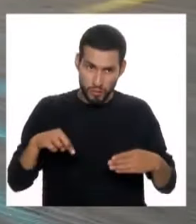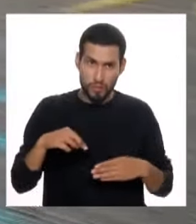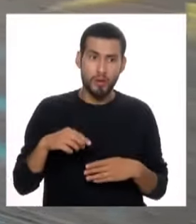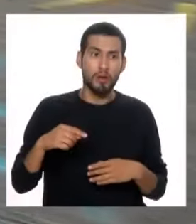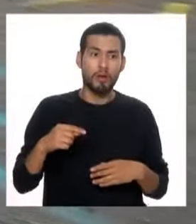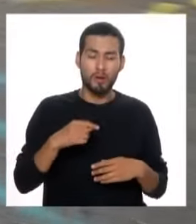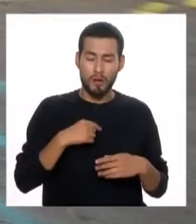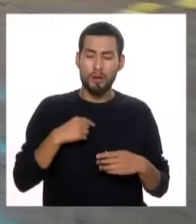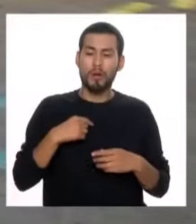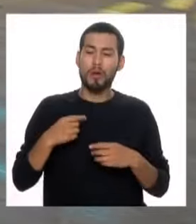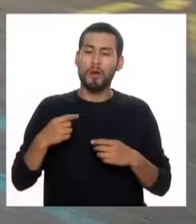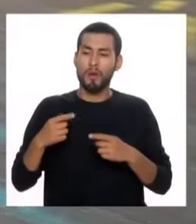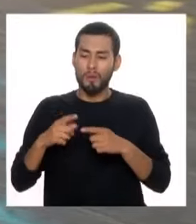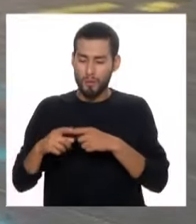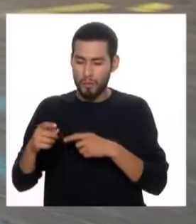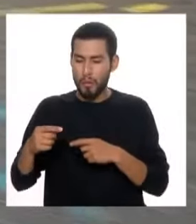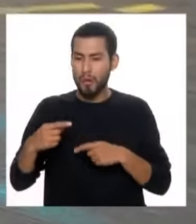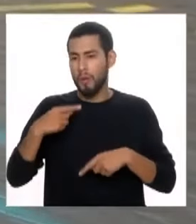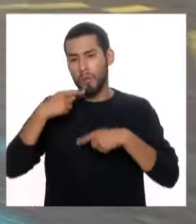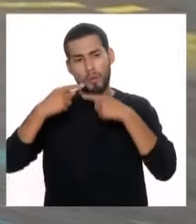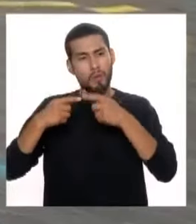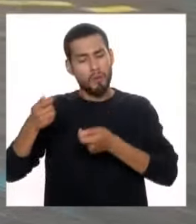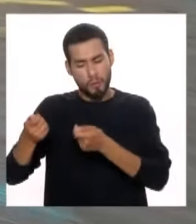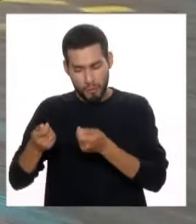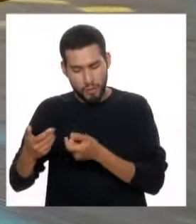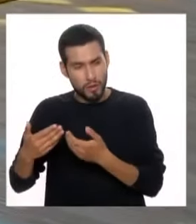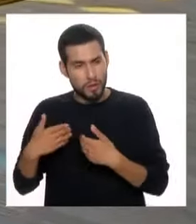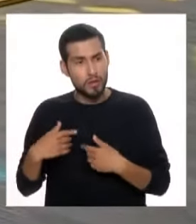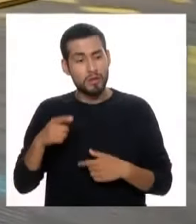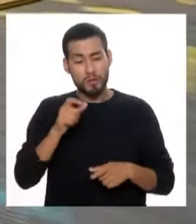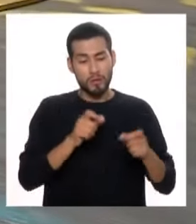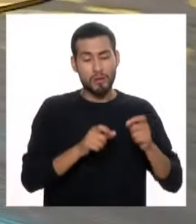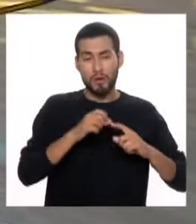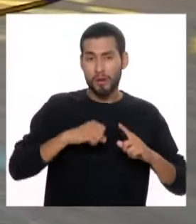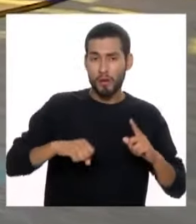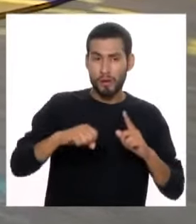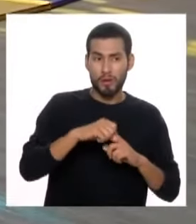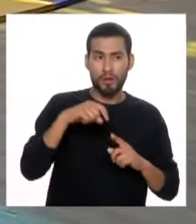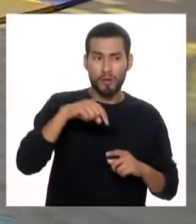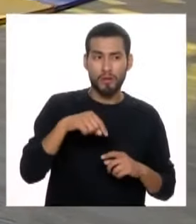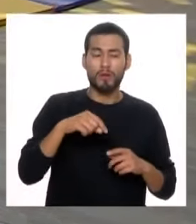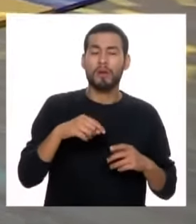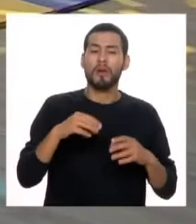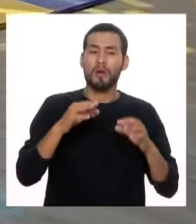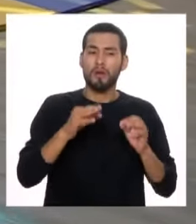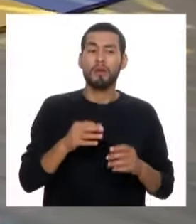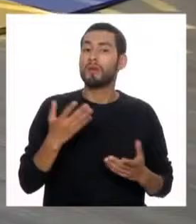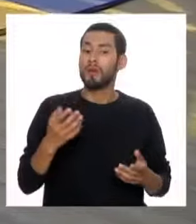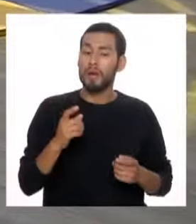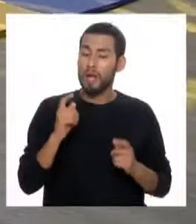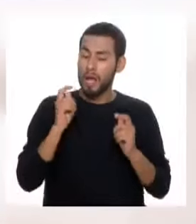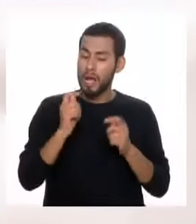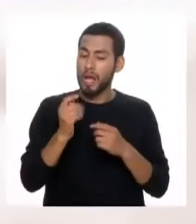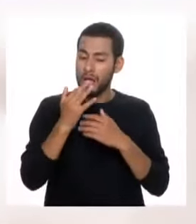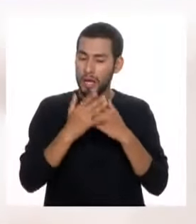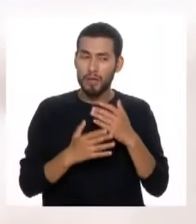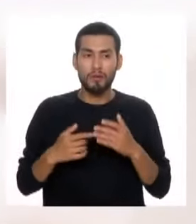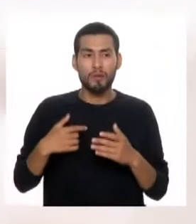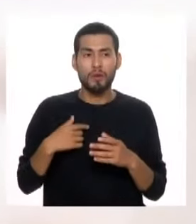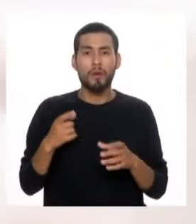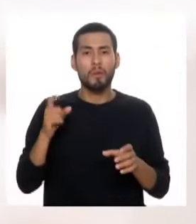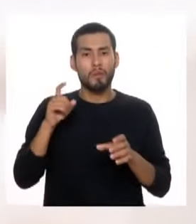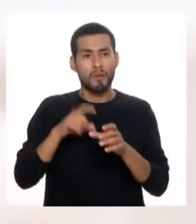administran, la procesan. Y los pacientes, la sociedad, la recibe. Por eso donar sangre es hacer patria,